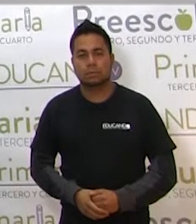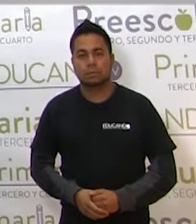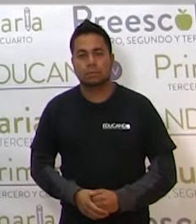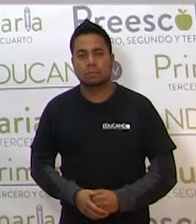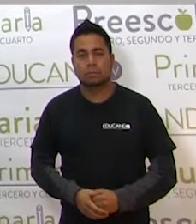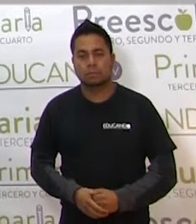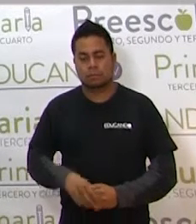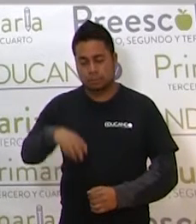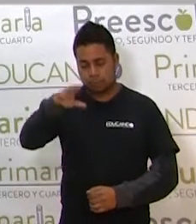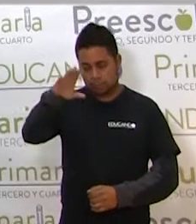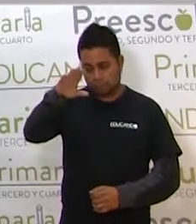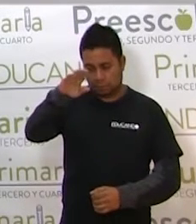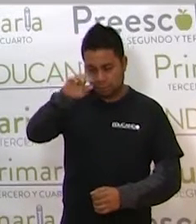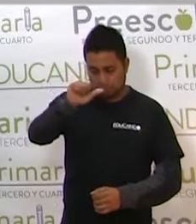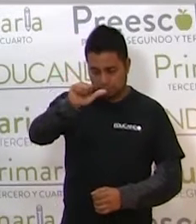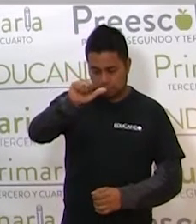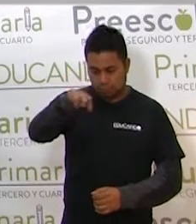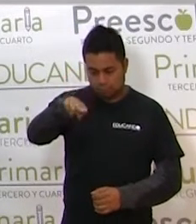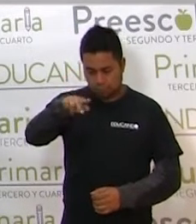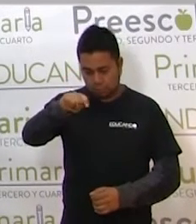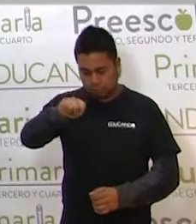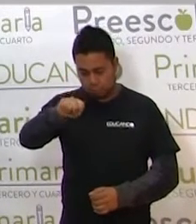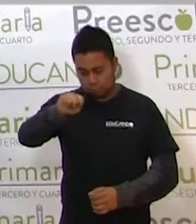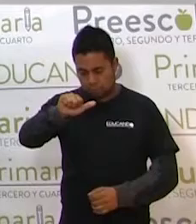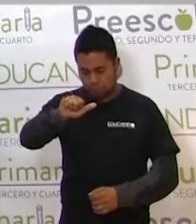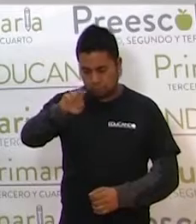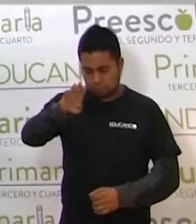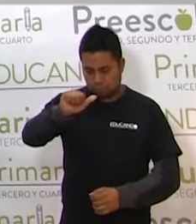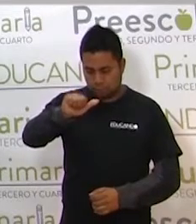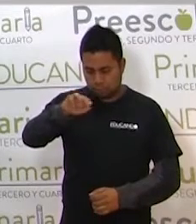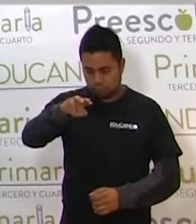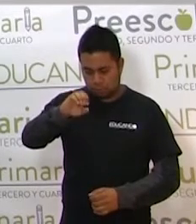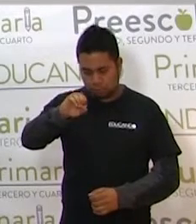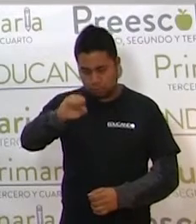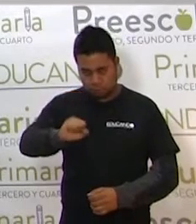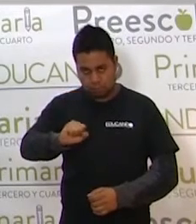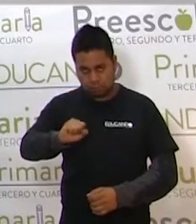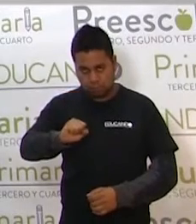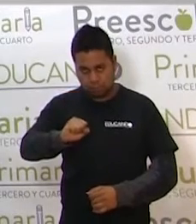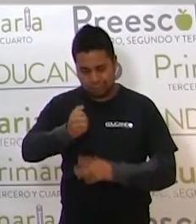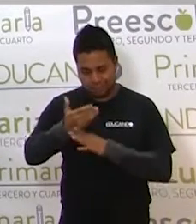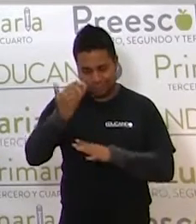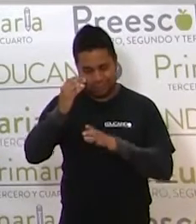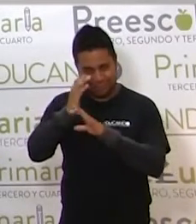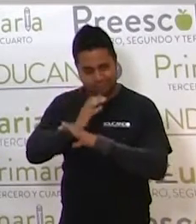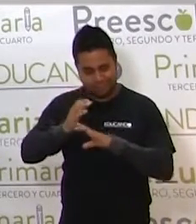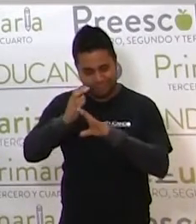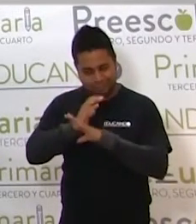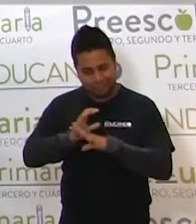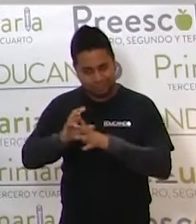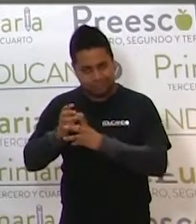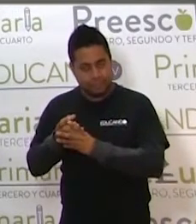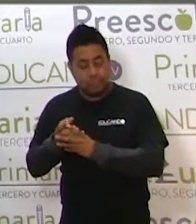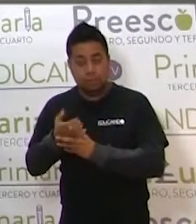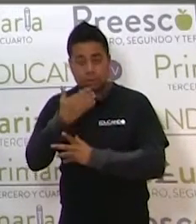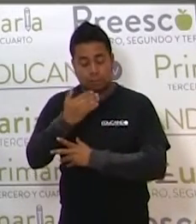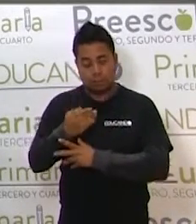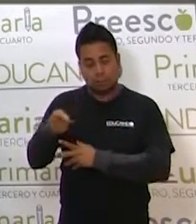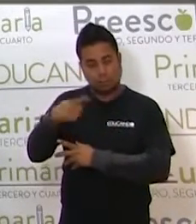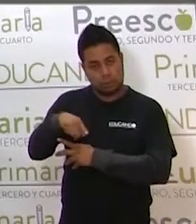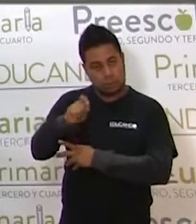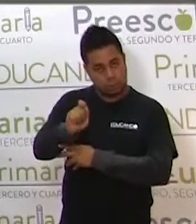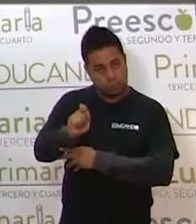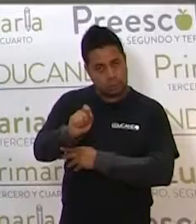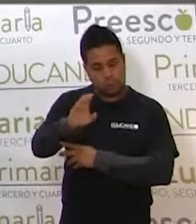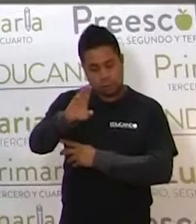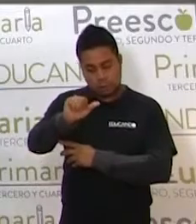vamos bien cantábamos tenemos cam